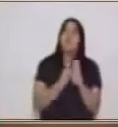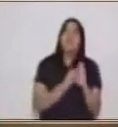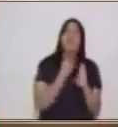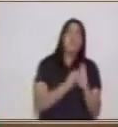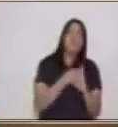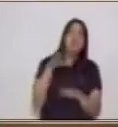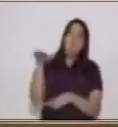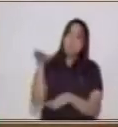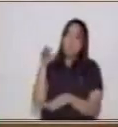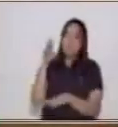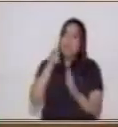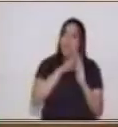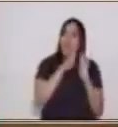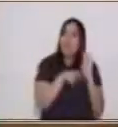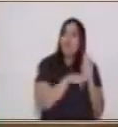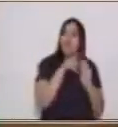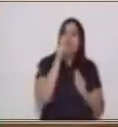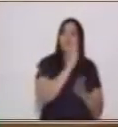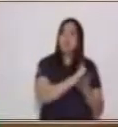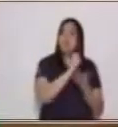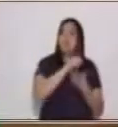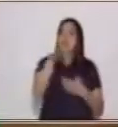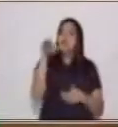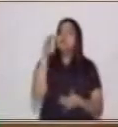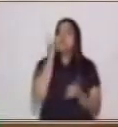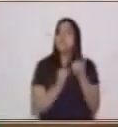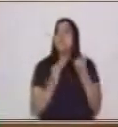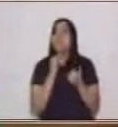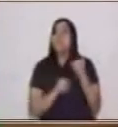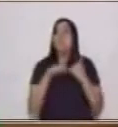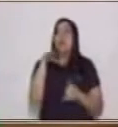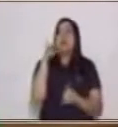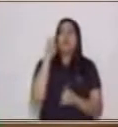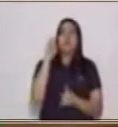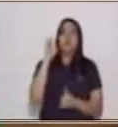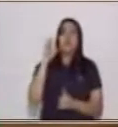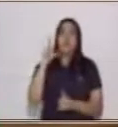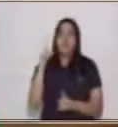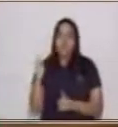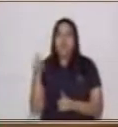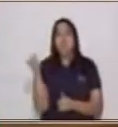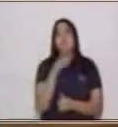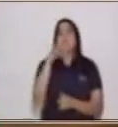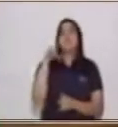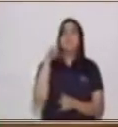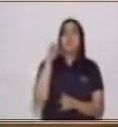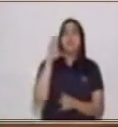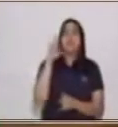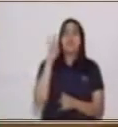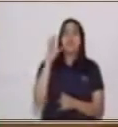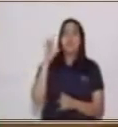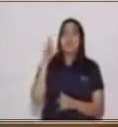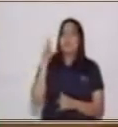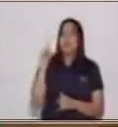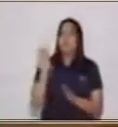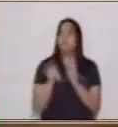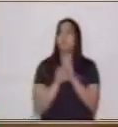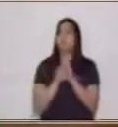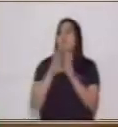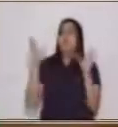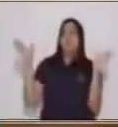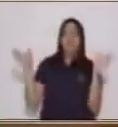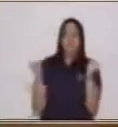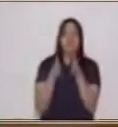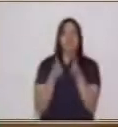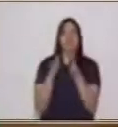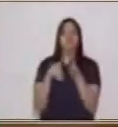número 1, se escriben con Z las terminaciones suela, suelo, que estas denotan disminución